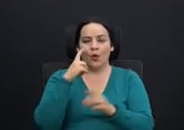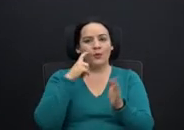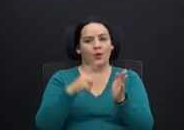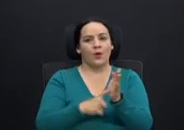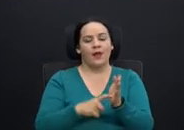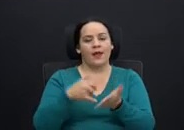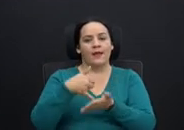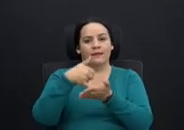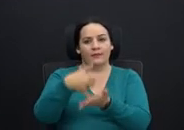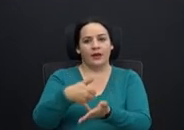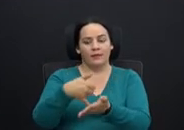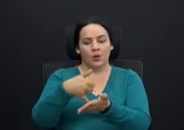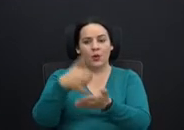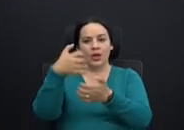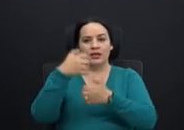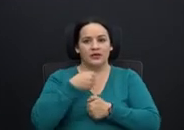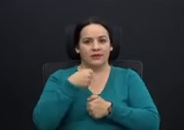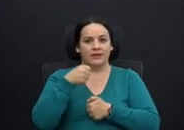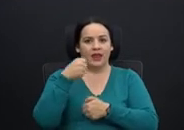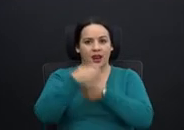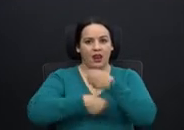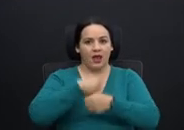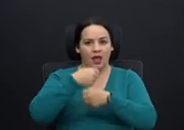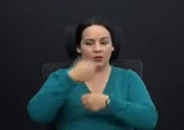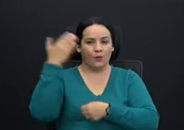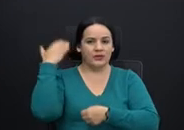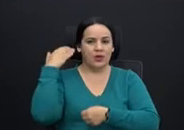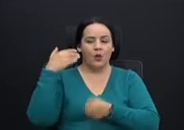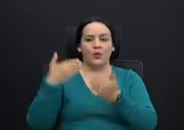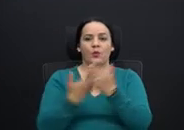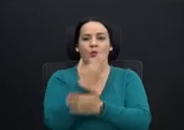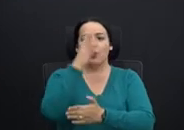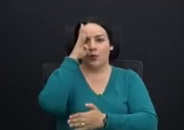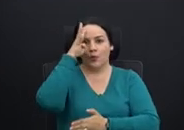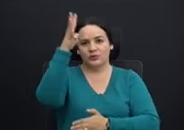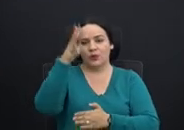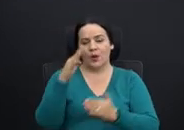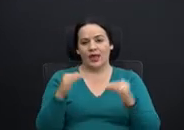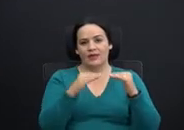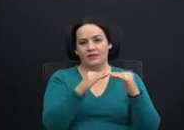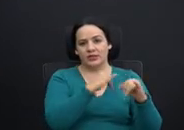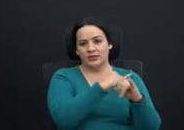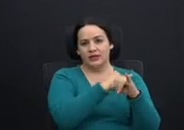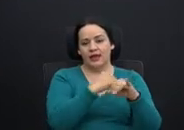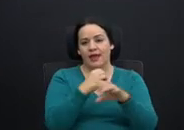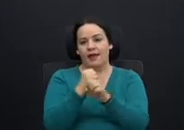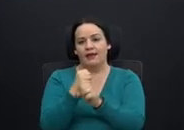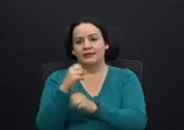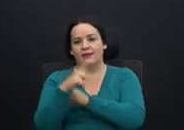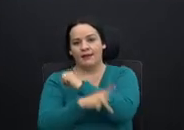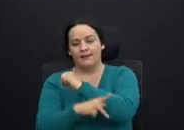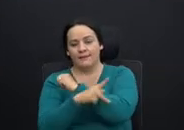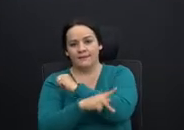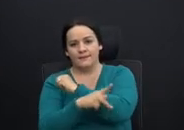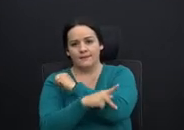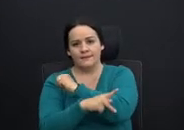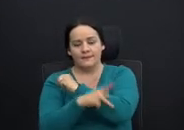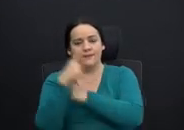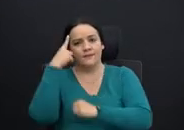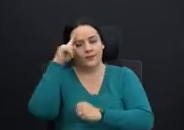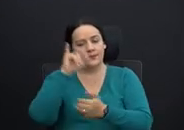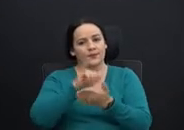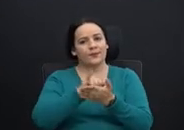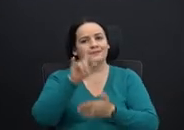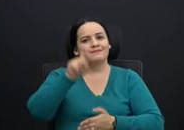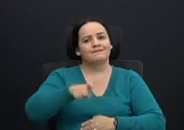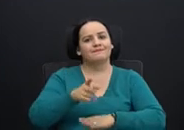recibe el año pasado es por esa innovación institucional que genera el país. Por lo tanto, tenemos